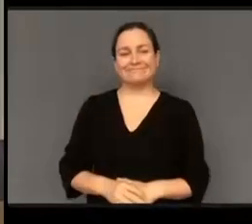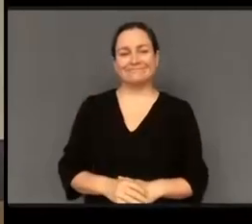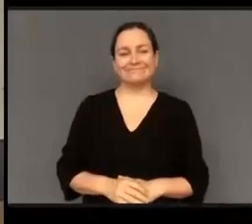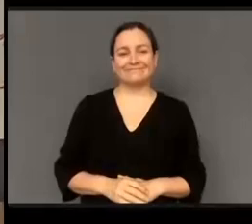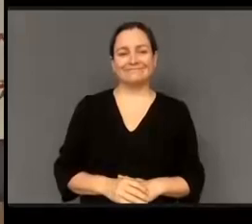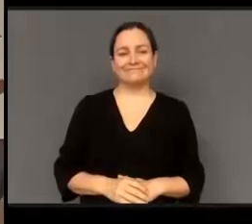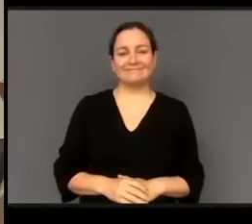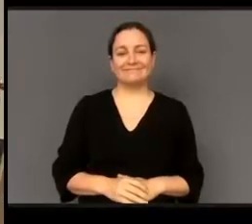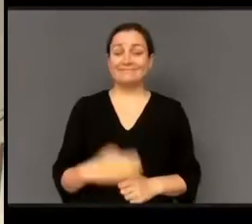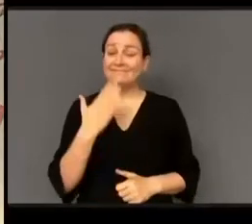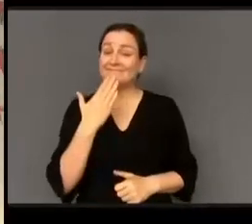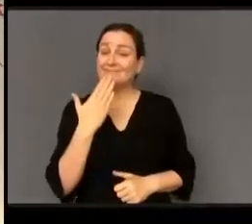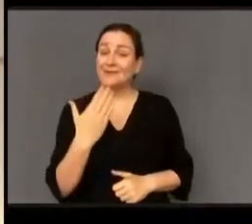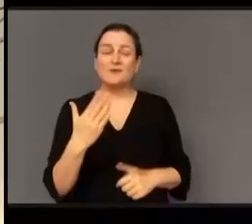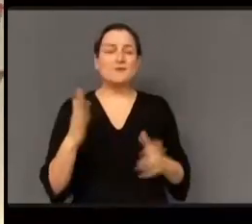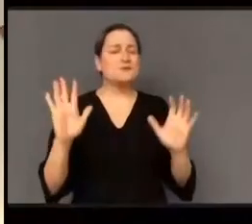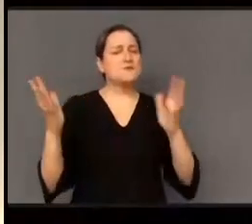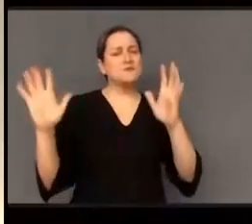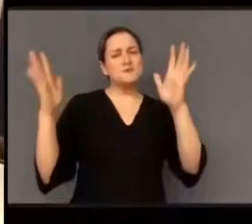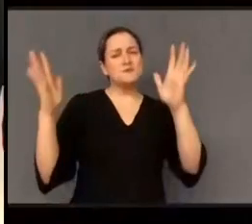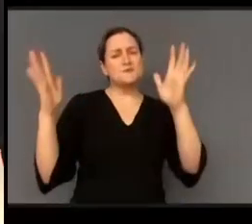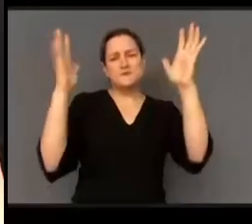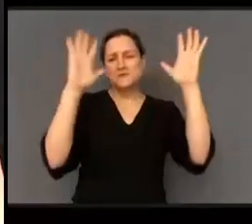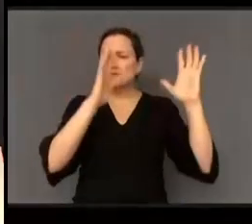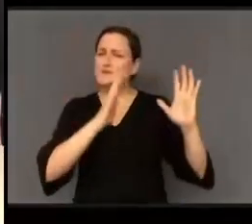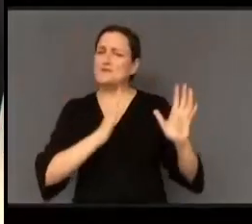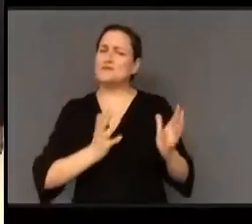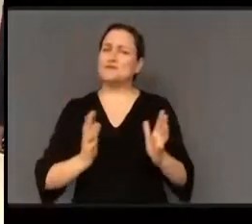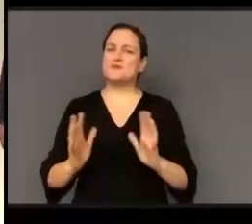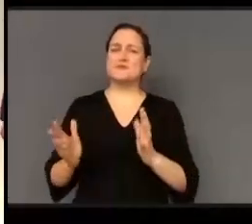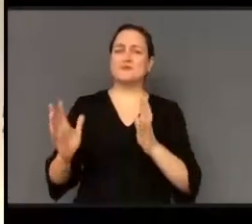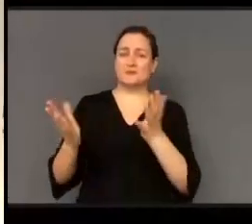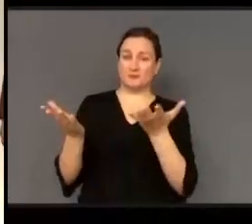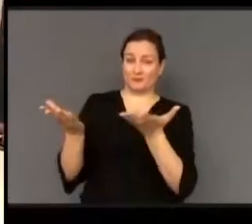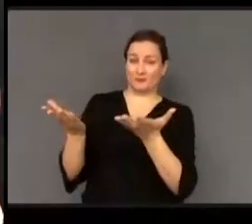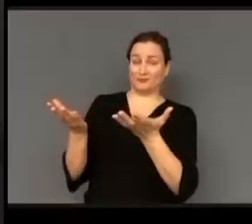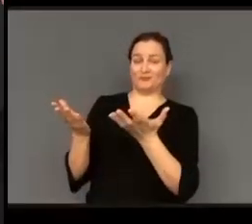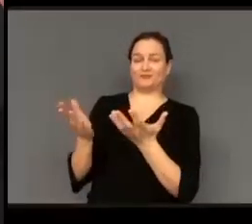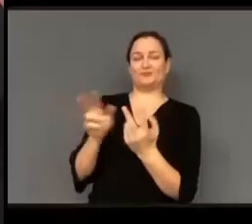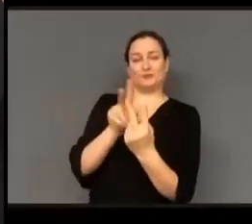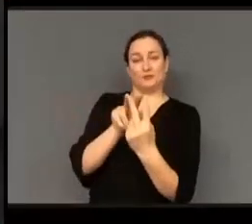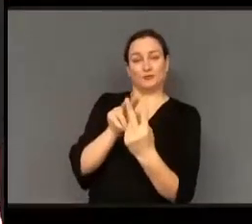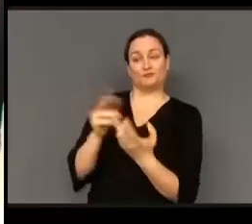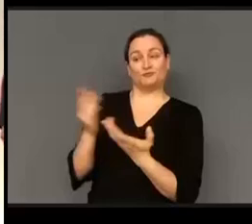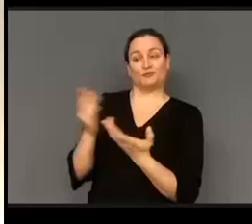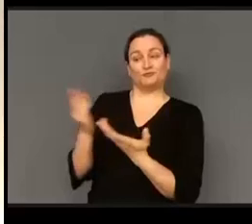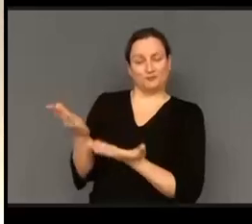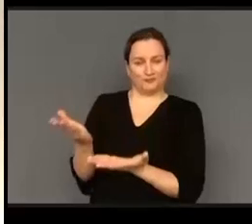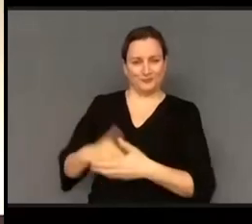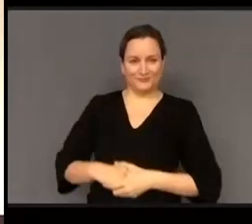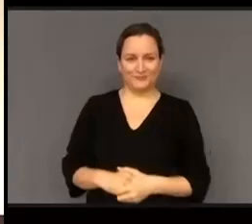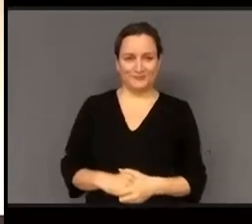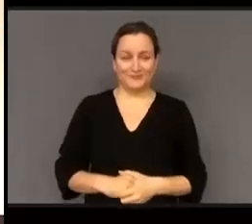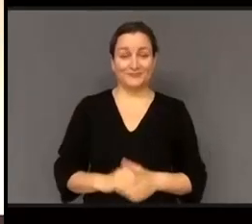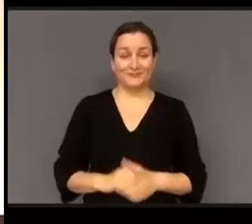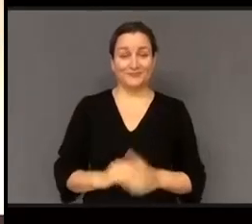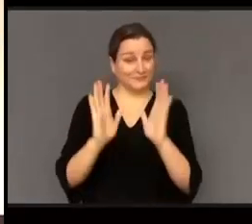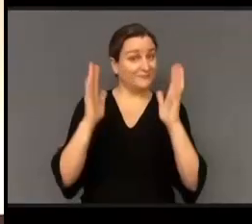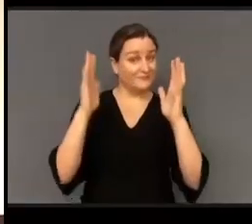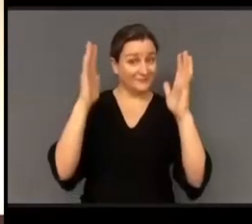Y muchísimas gracias a ustedes. Vamos a darles un aplauso a nuestros dos oradores.